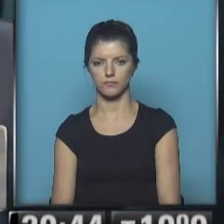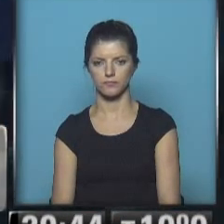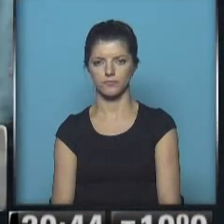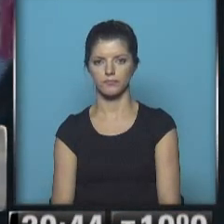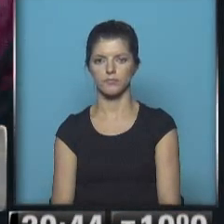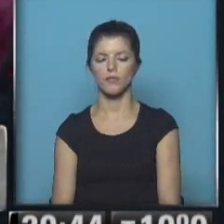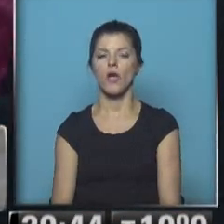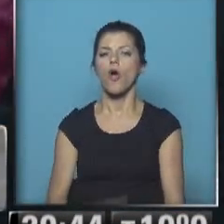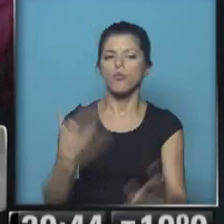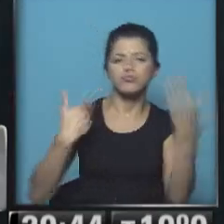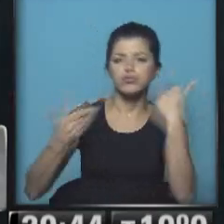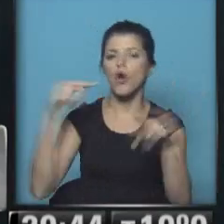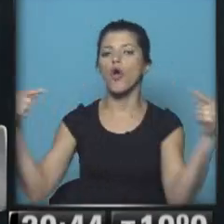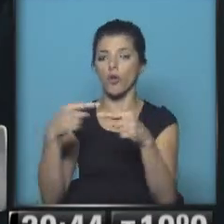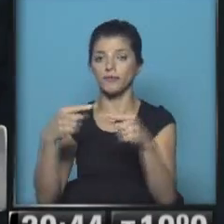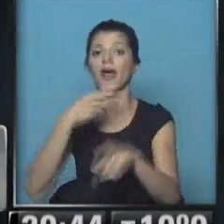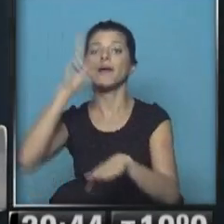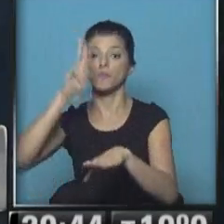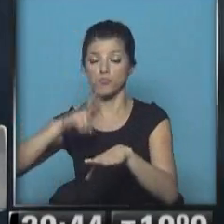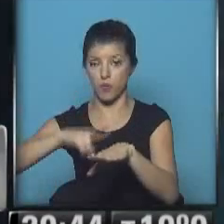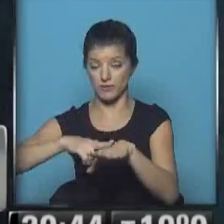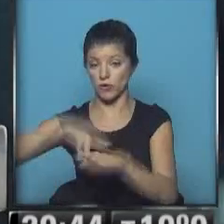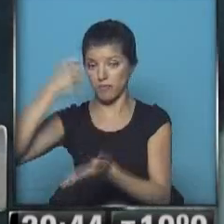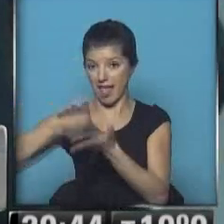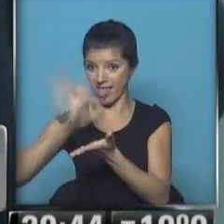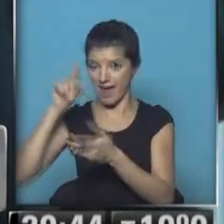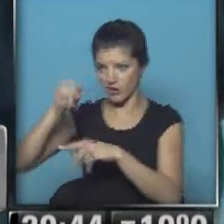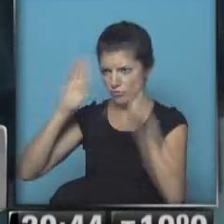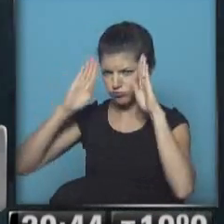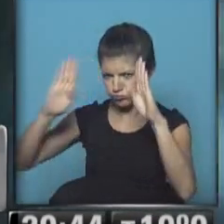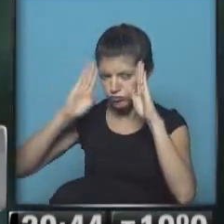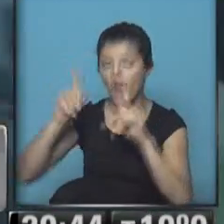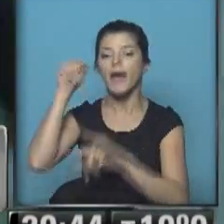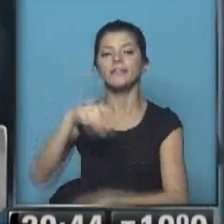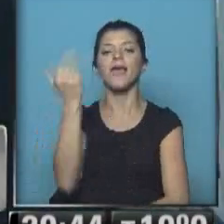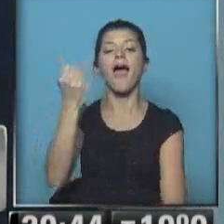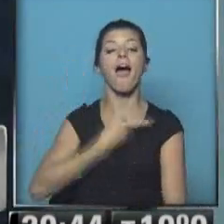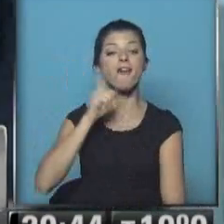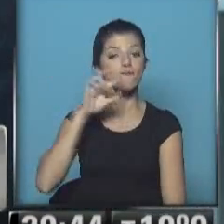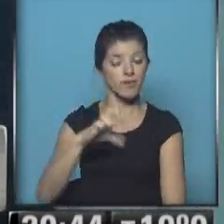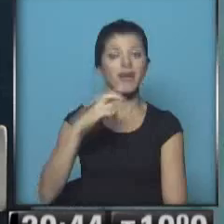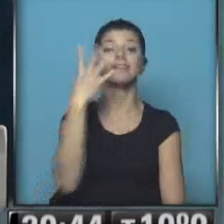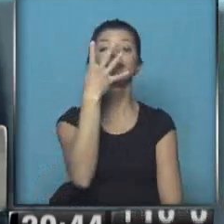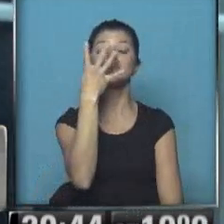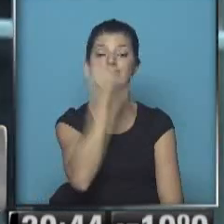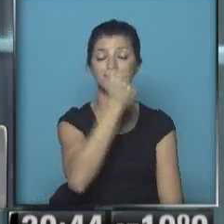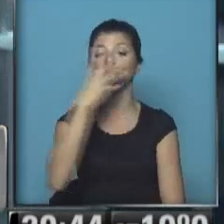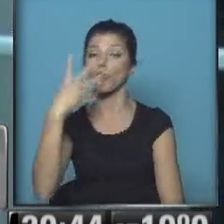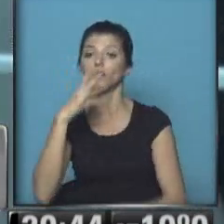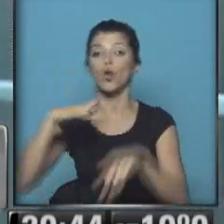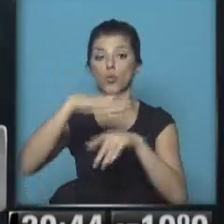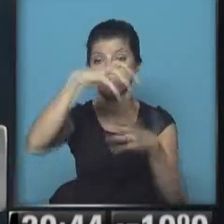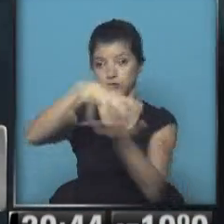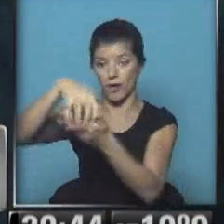Mega operativos contra evasión fiscal. La AFIP realizó mega operativos en 64 domicilios de una